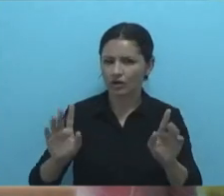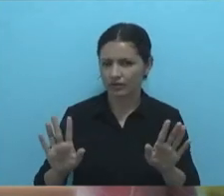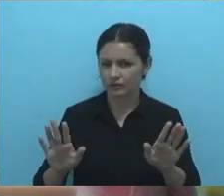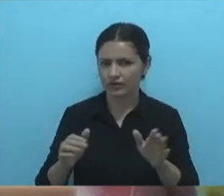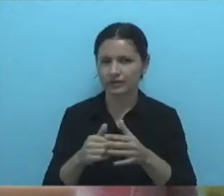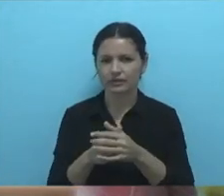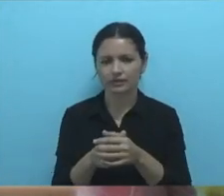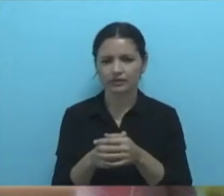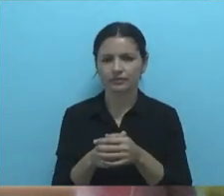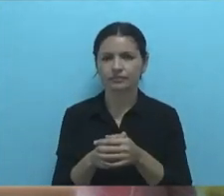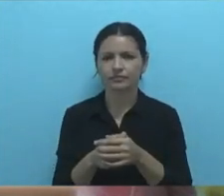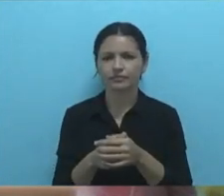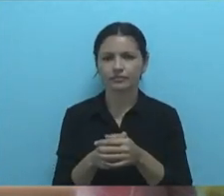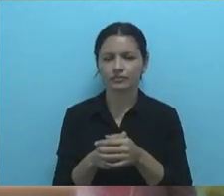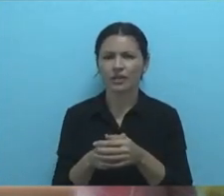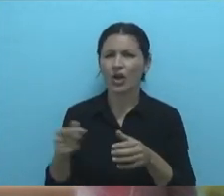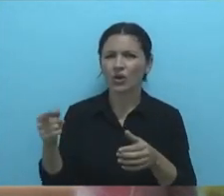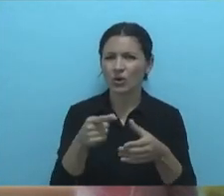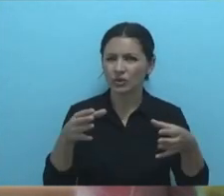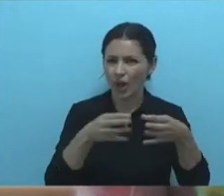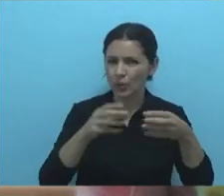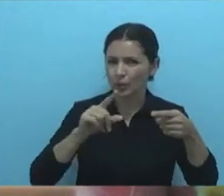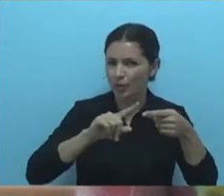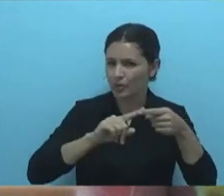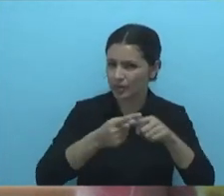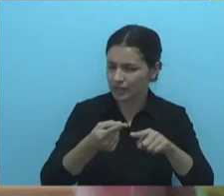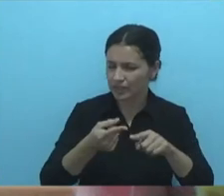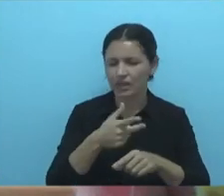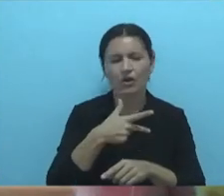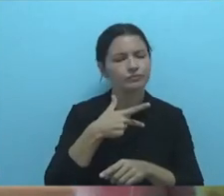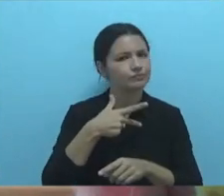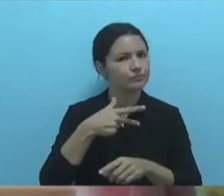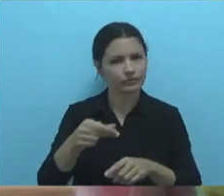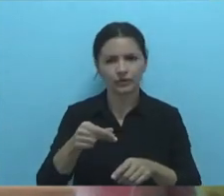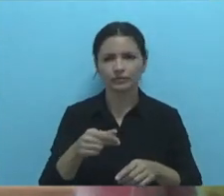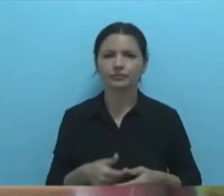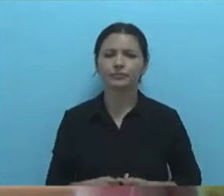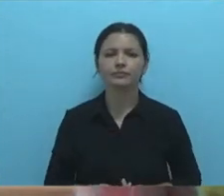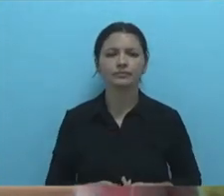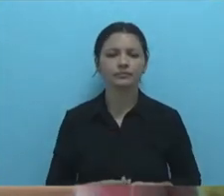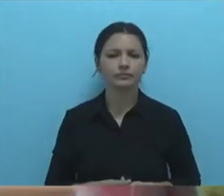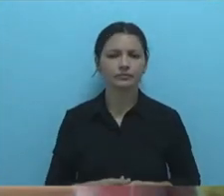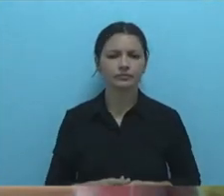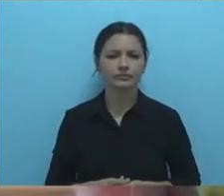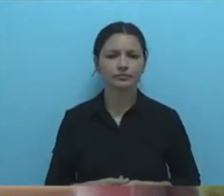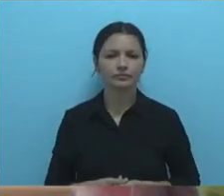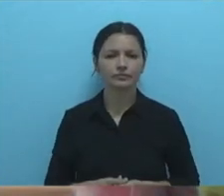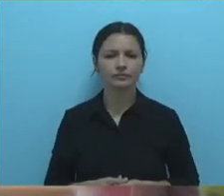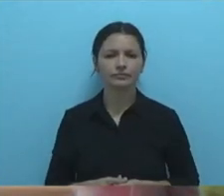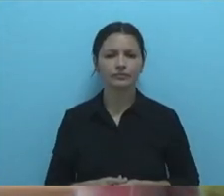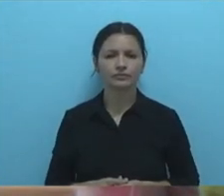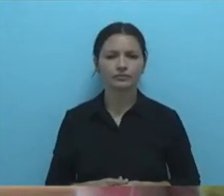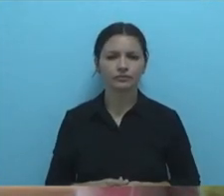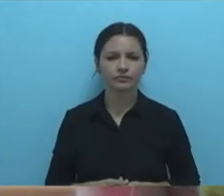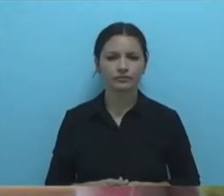los partidos minoritarios no los perjudica porque ese de los jóvenes 16 17 años